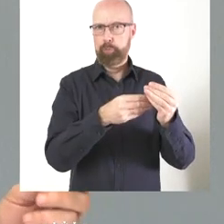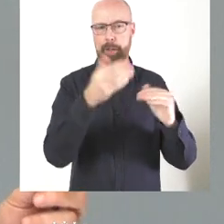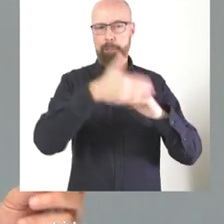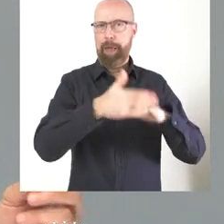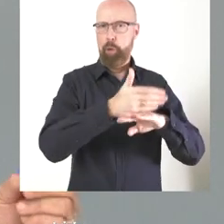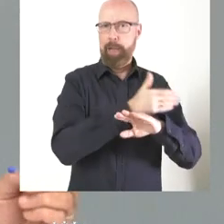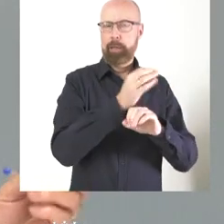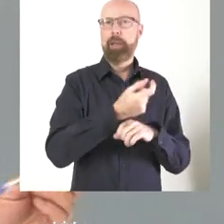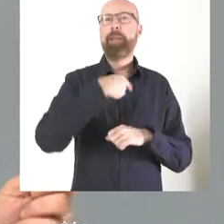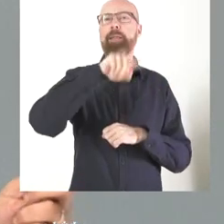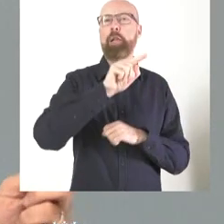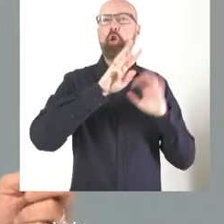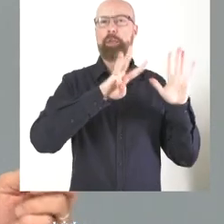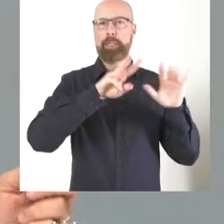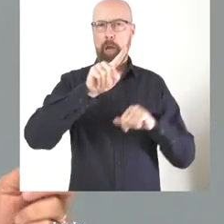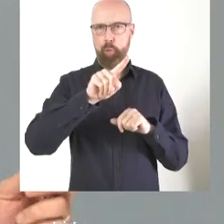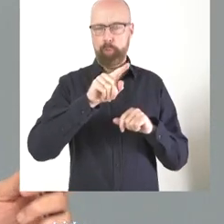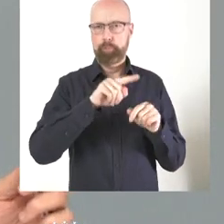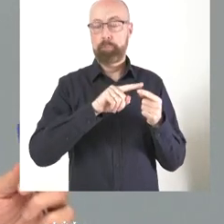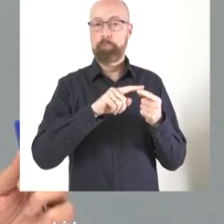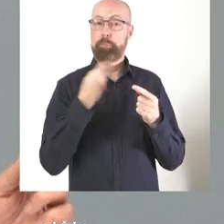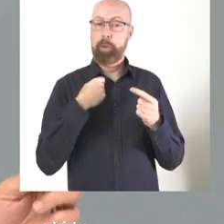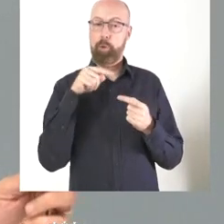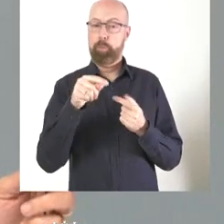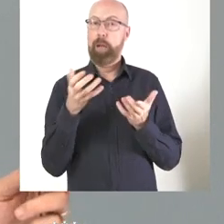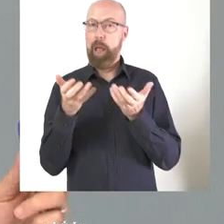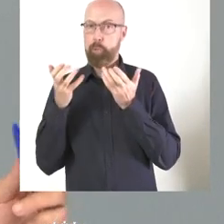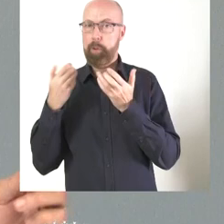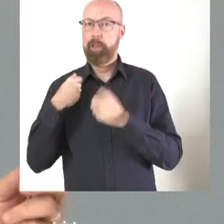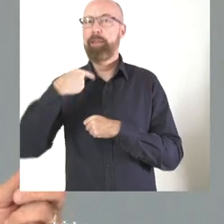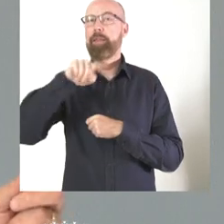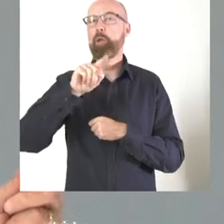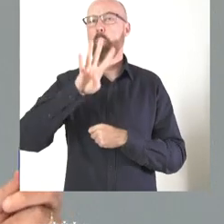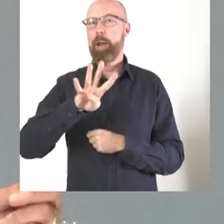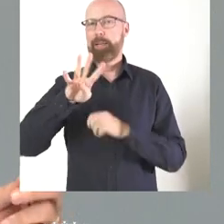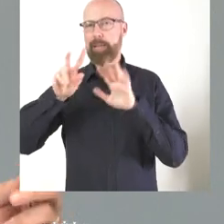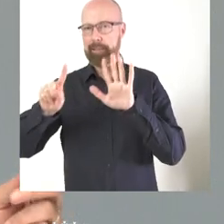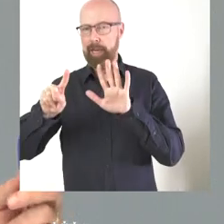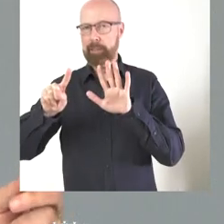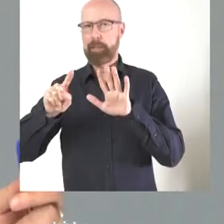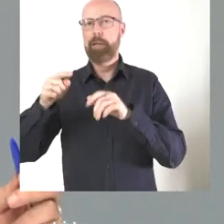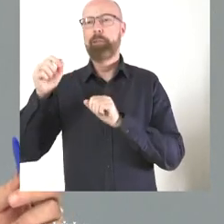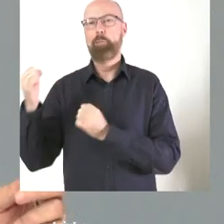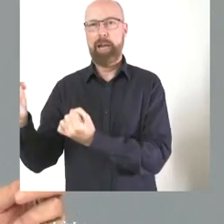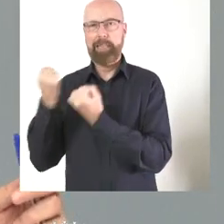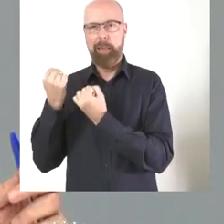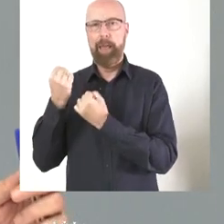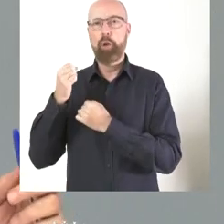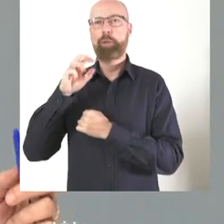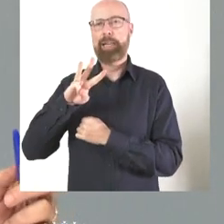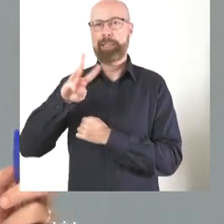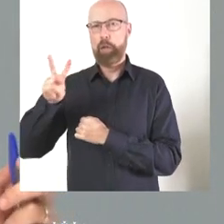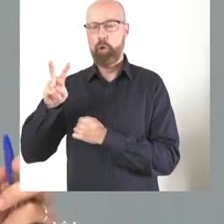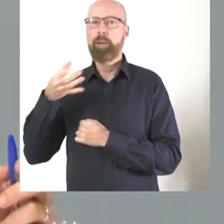sido 181 expedientes de los cuales la declaración ha sido favorable en 146 desfavorable en 32 y desistido